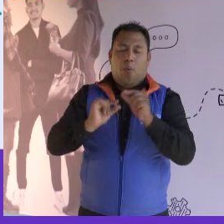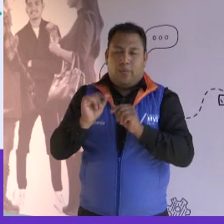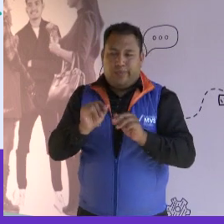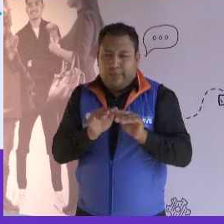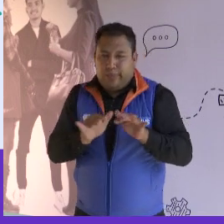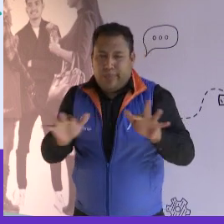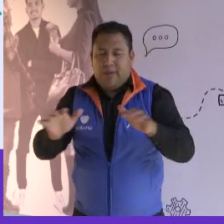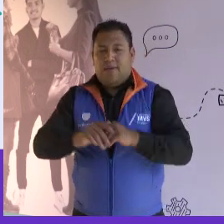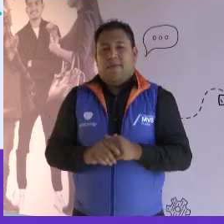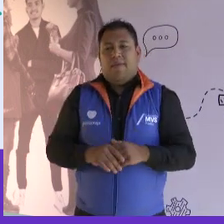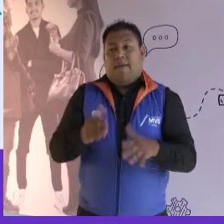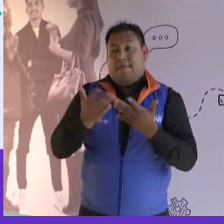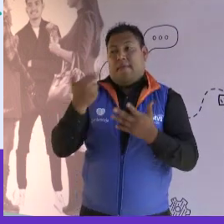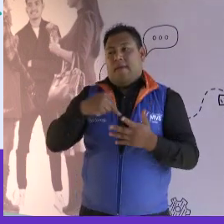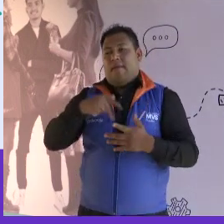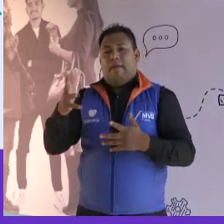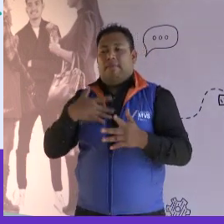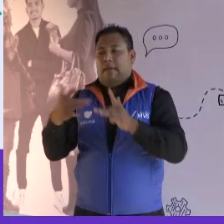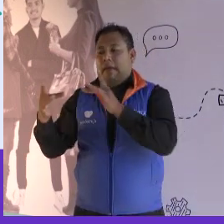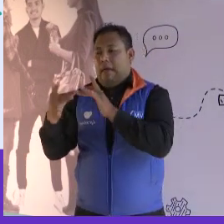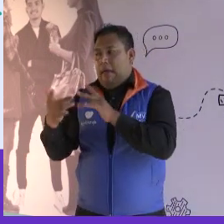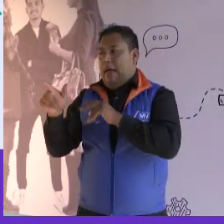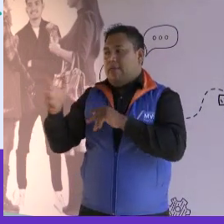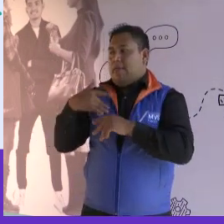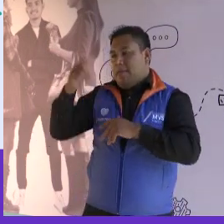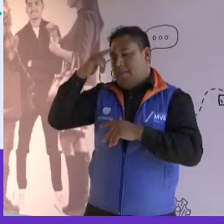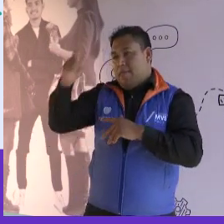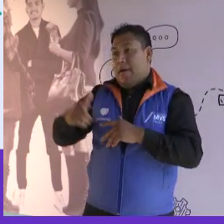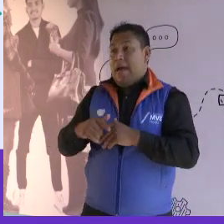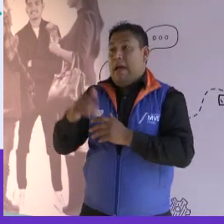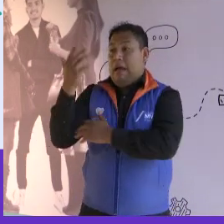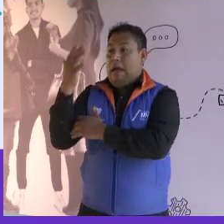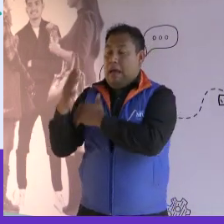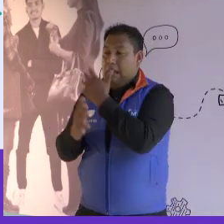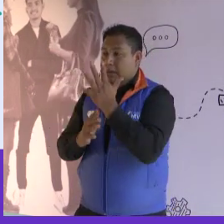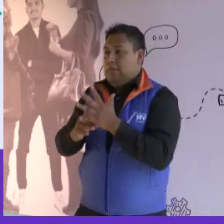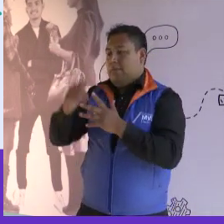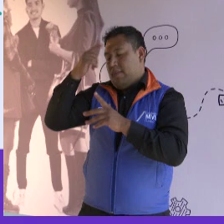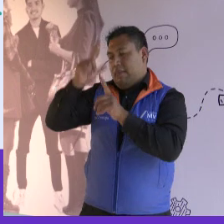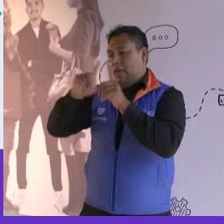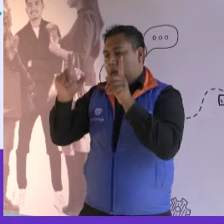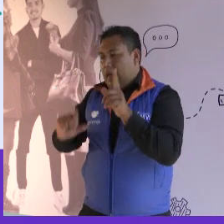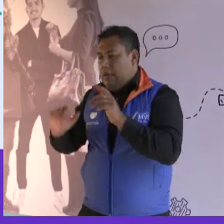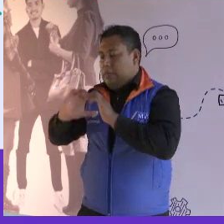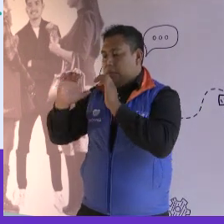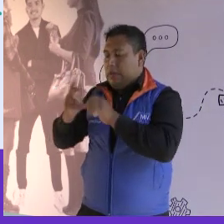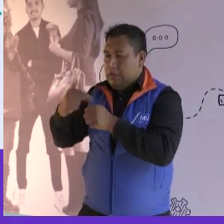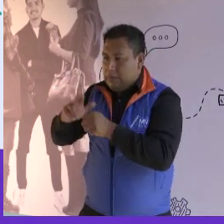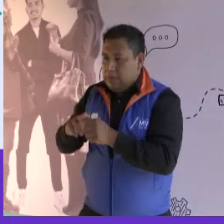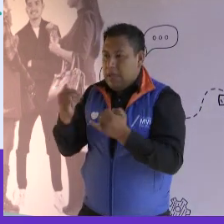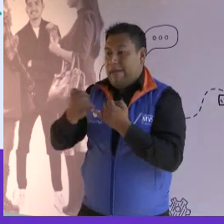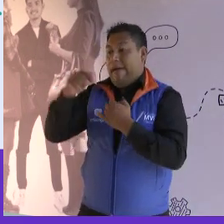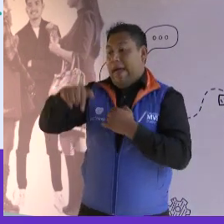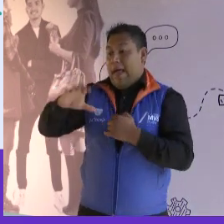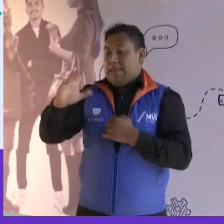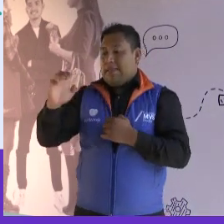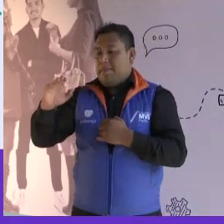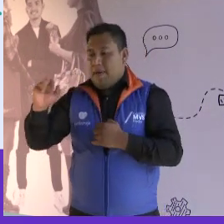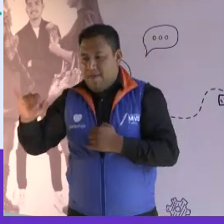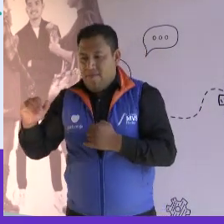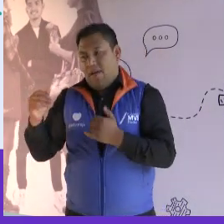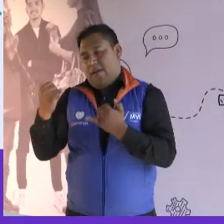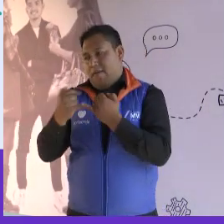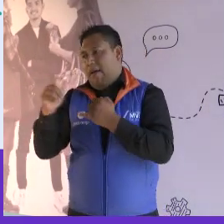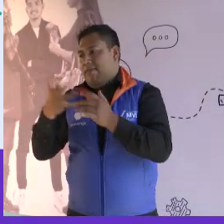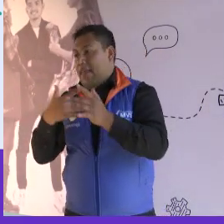participamos, está la misma Red Ambiental Mexicana, el CEMEFI mismo como una red. Participamos en una red muy interesante que se